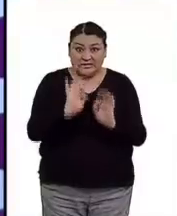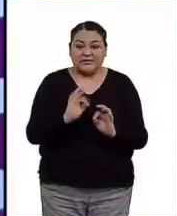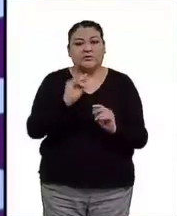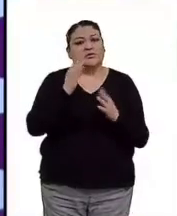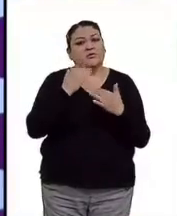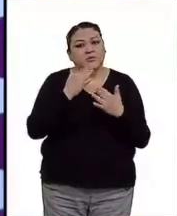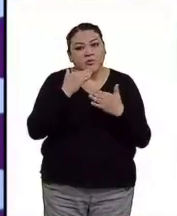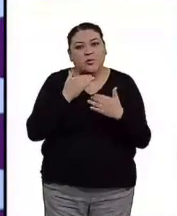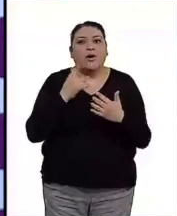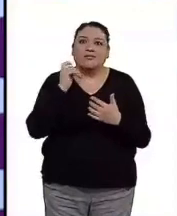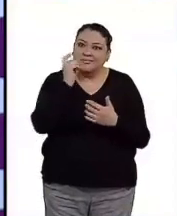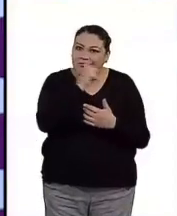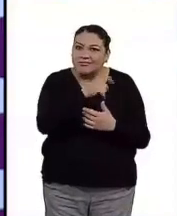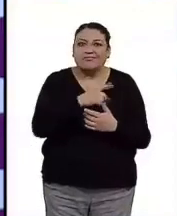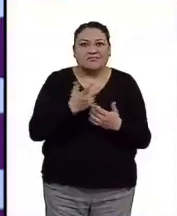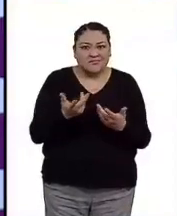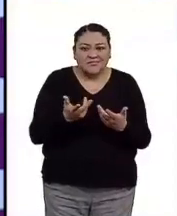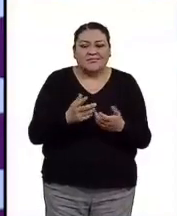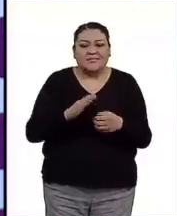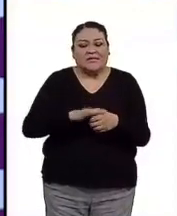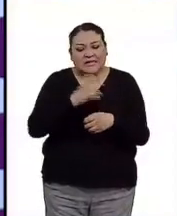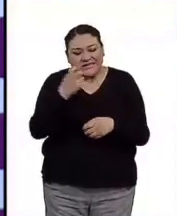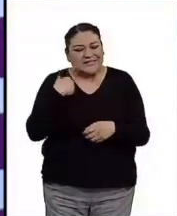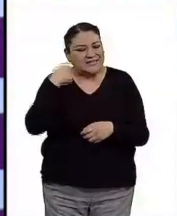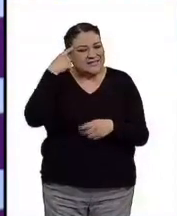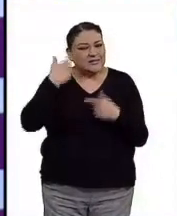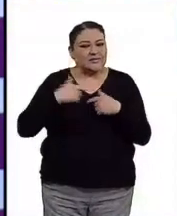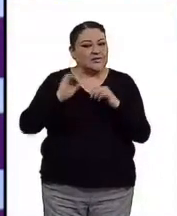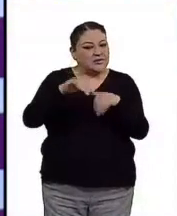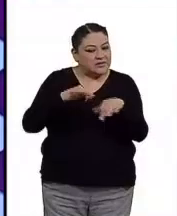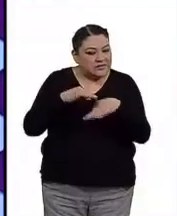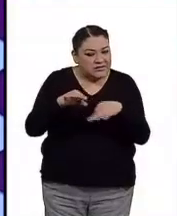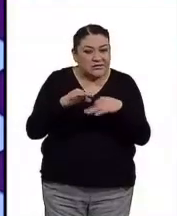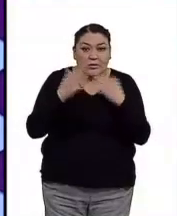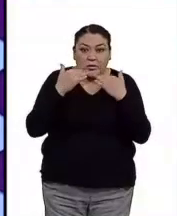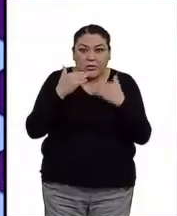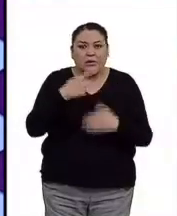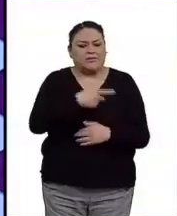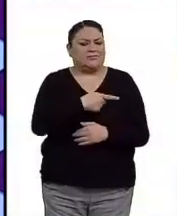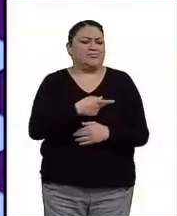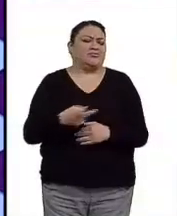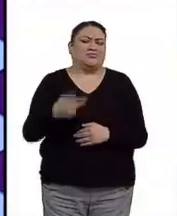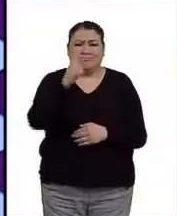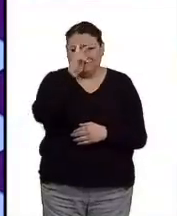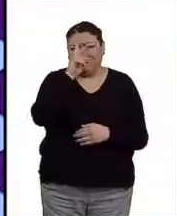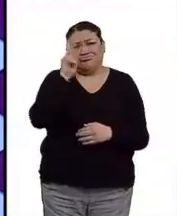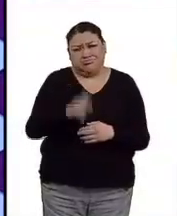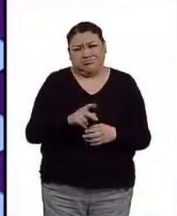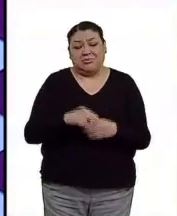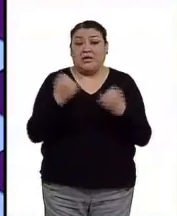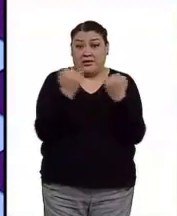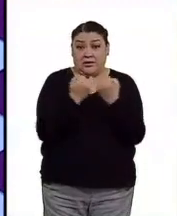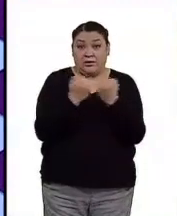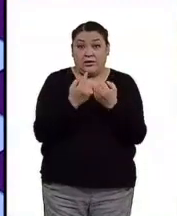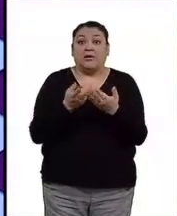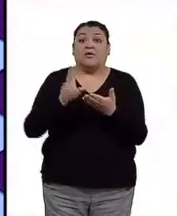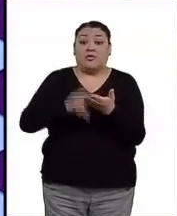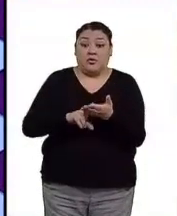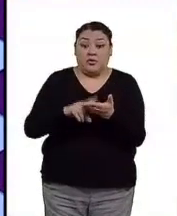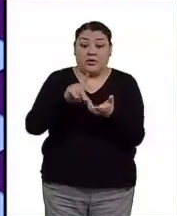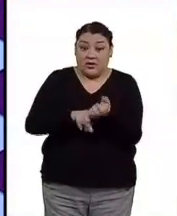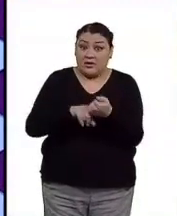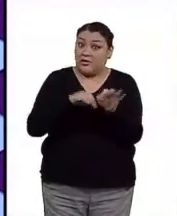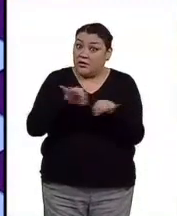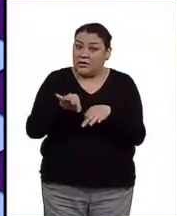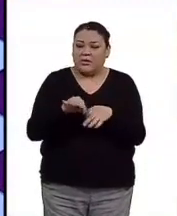mercado laboral tiene que ver con una mayor situación de pobreza de las mujeres. Adicionalmente, también sigue siendo un espacio violento.